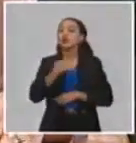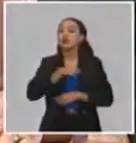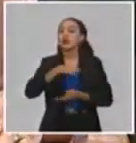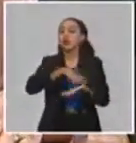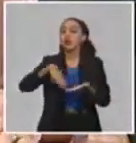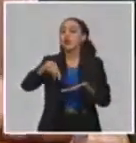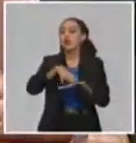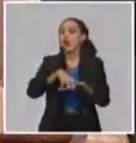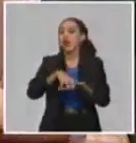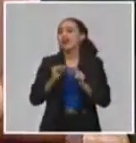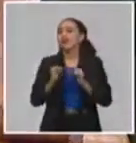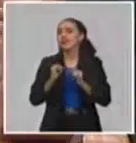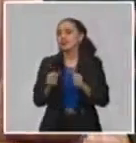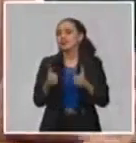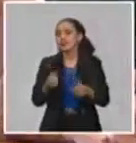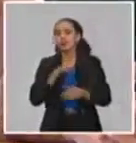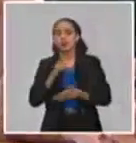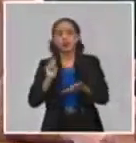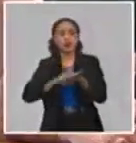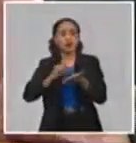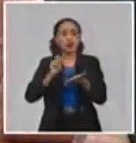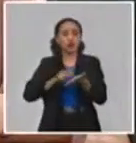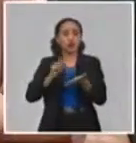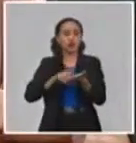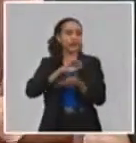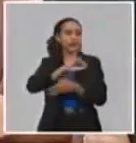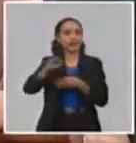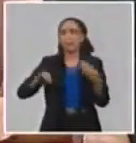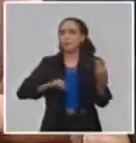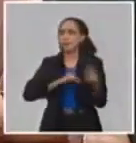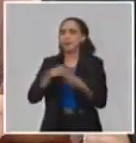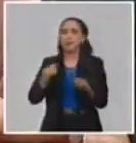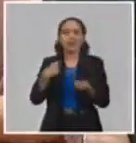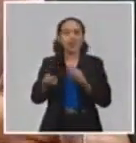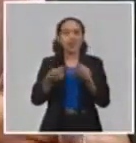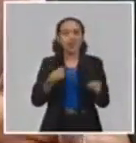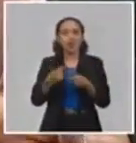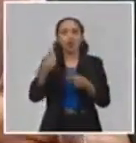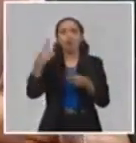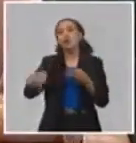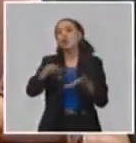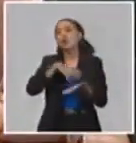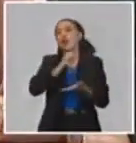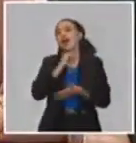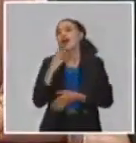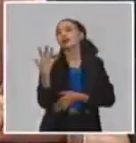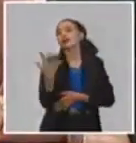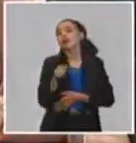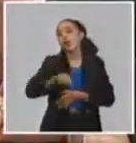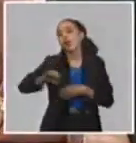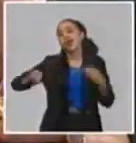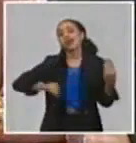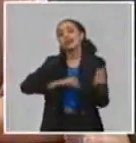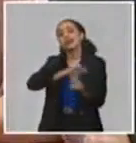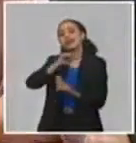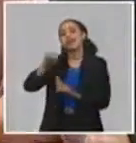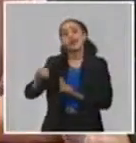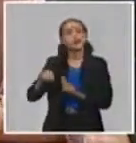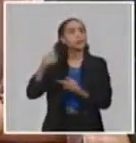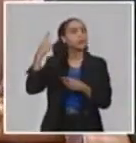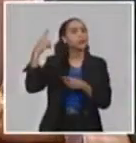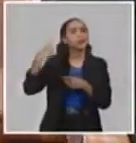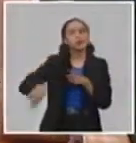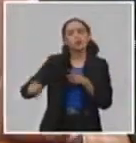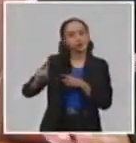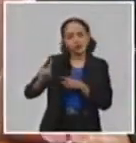unidades desactualizadas. O sea, una bodega que pasó a ser un mercado ideal, una unidad de la gastronomía que pasó a ser una otra